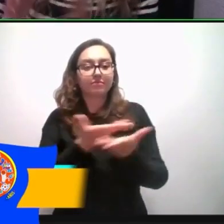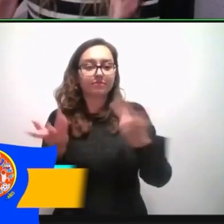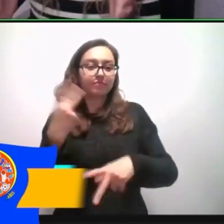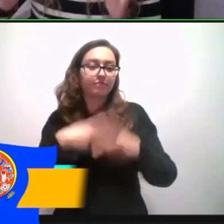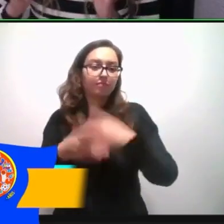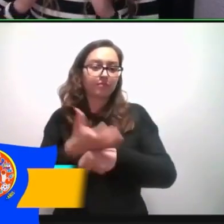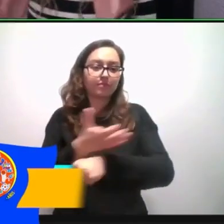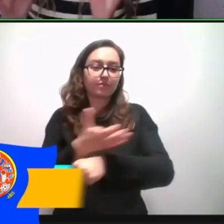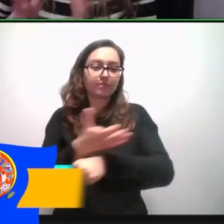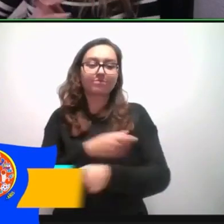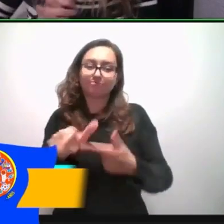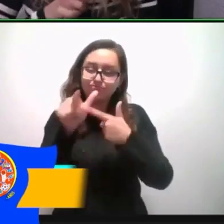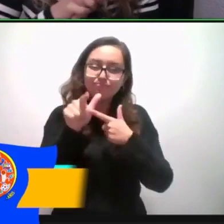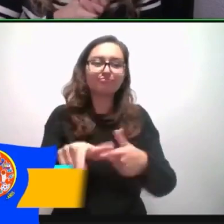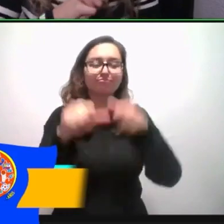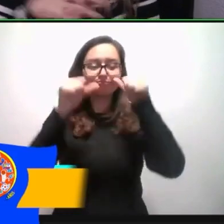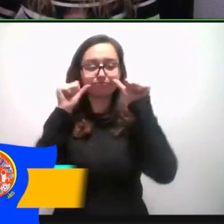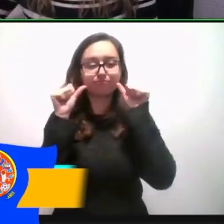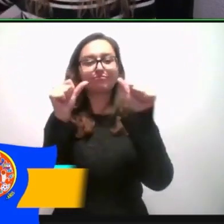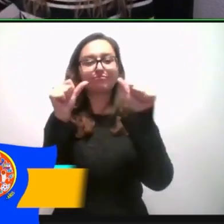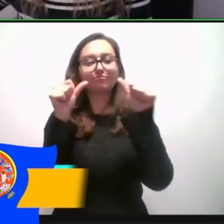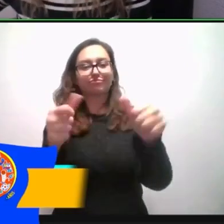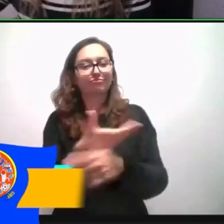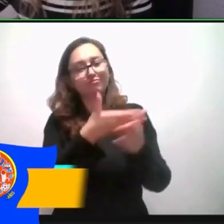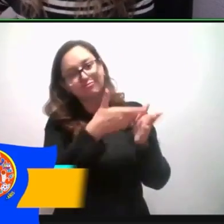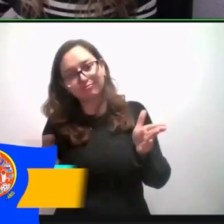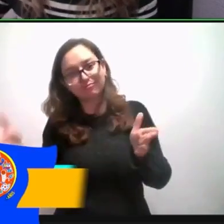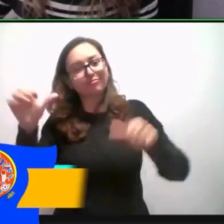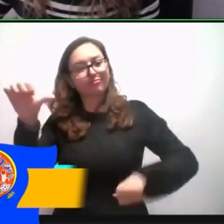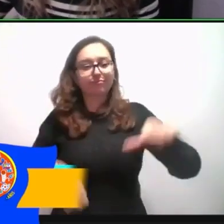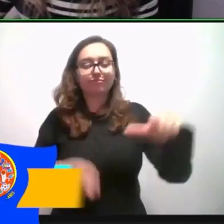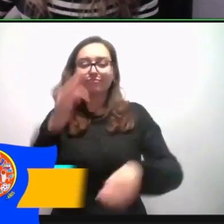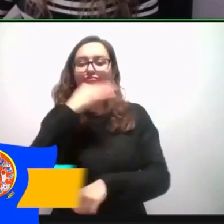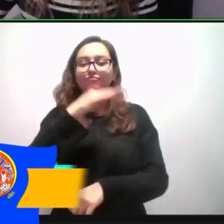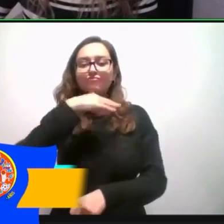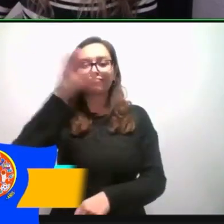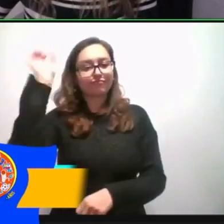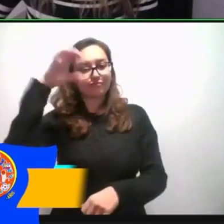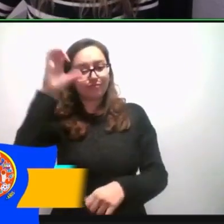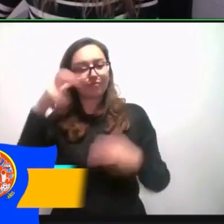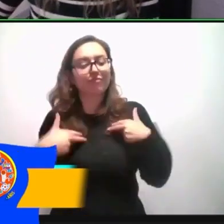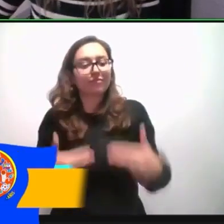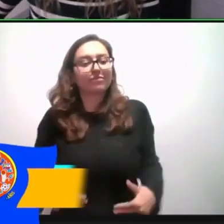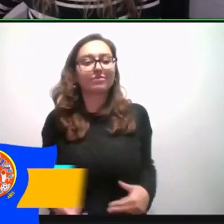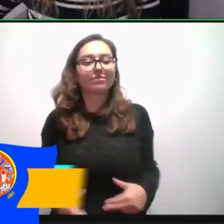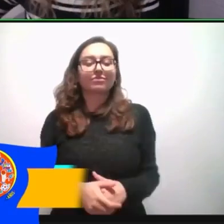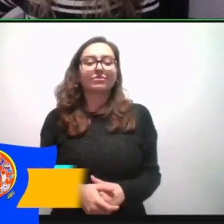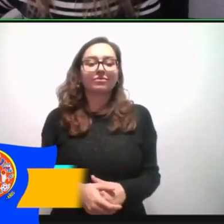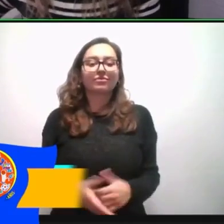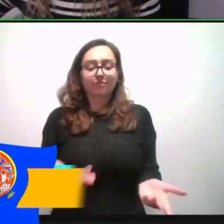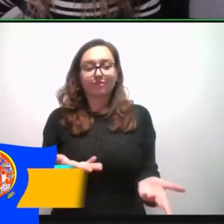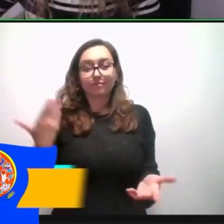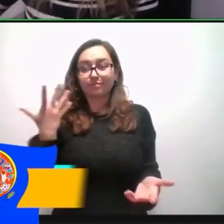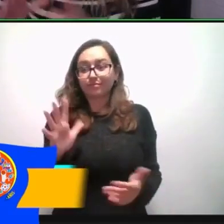sigan muy de cerca todo el resto de las actividades de la Fiesta de las Ciencias y las Humanidades. en este 10º aniversario y